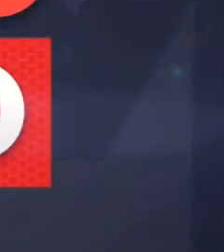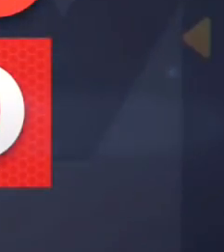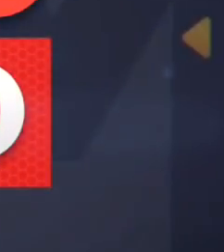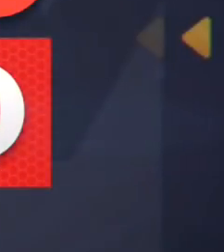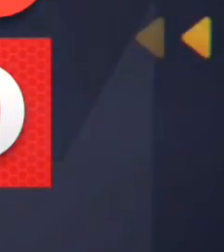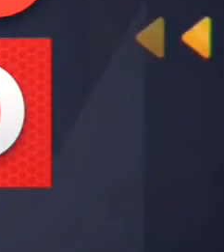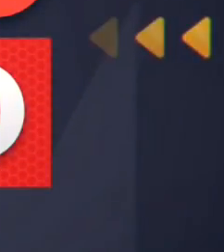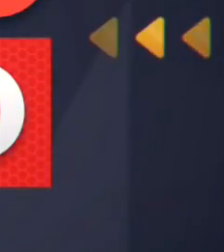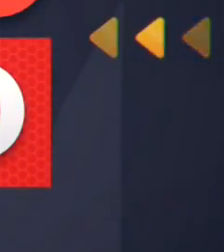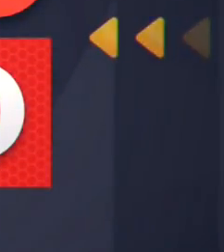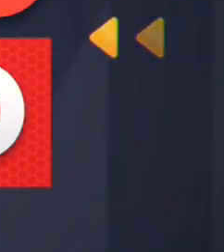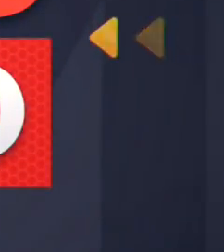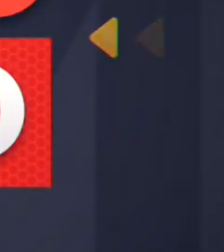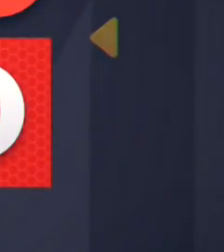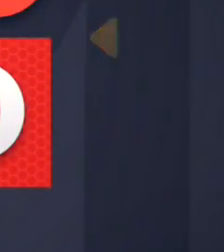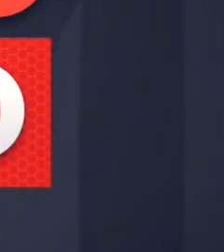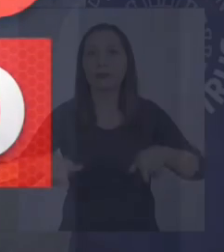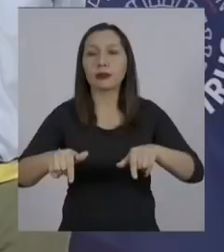Minuto.